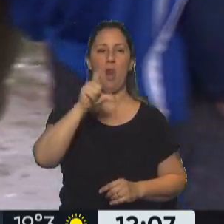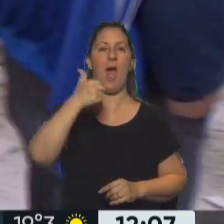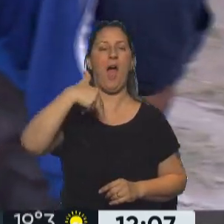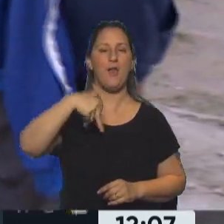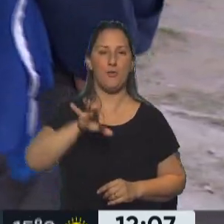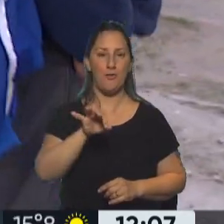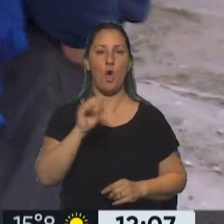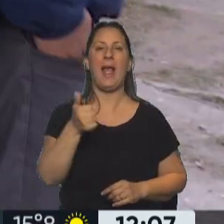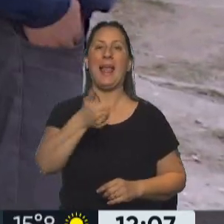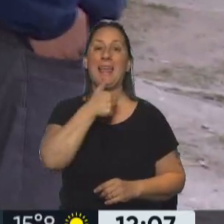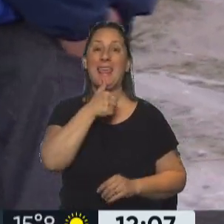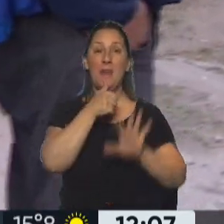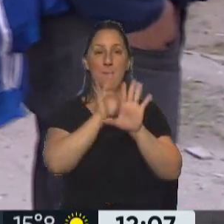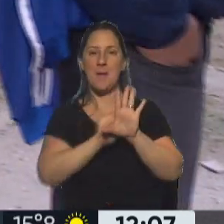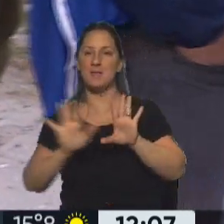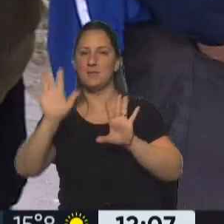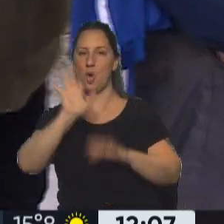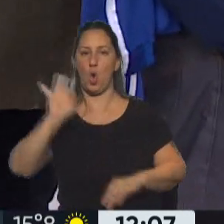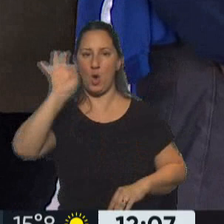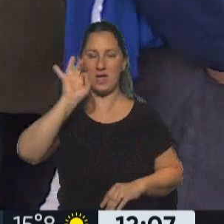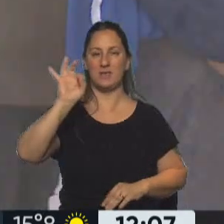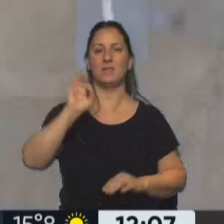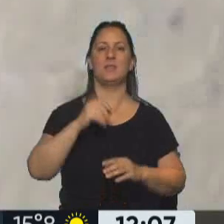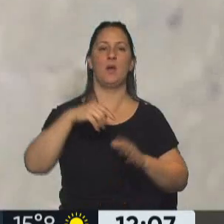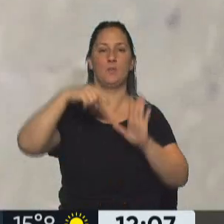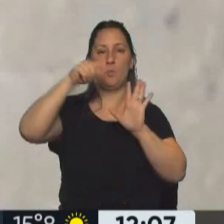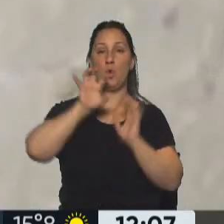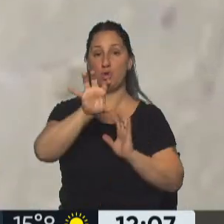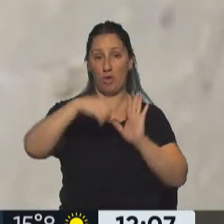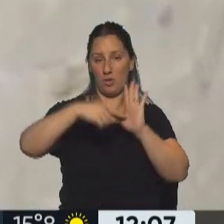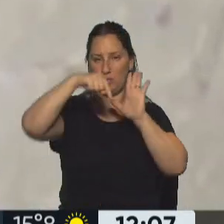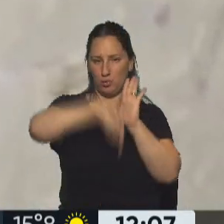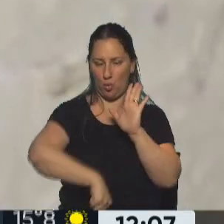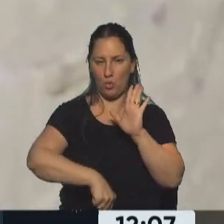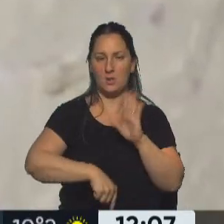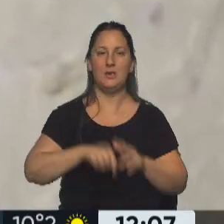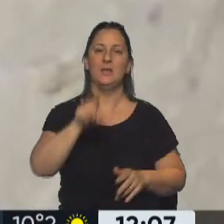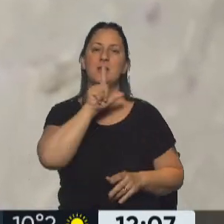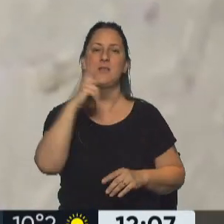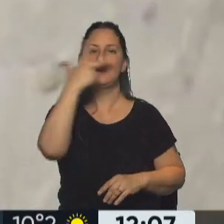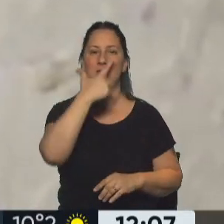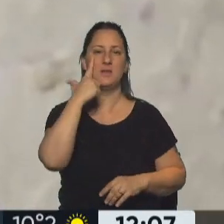oeste de Quilmes, Quilmes Oeste, recordemos zona sur del Gran Buenos Aires. Estamos hablando de Tiago,